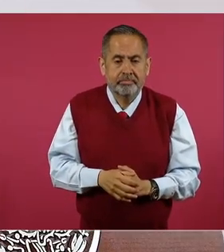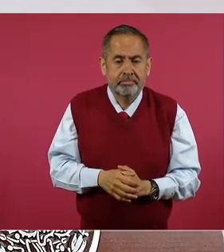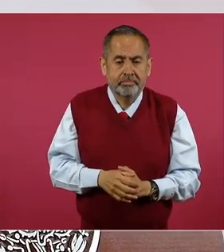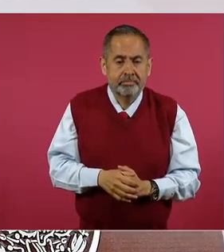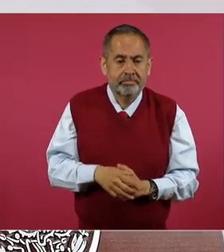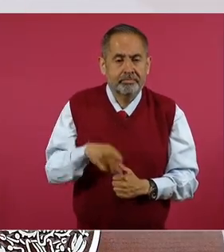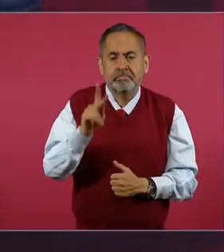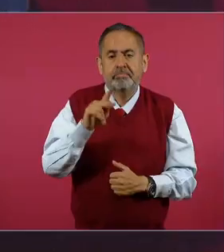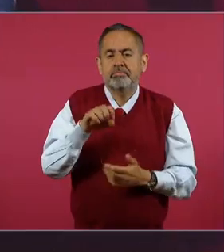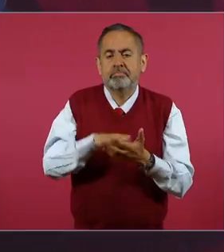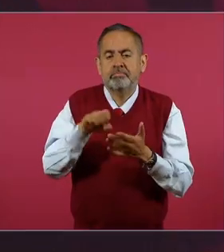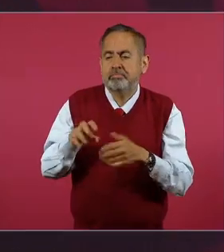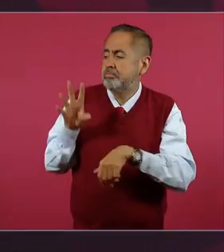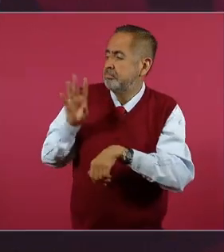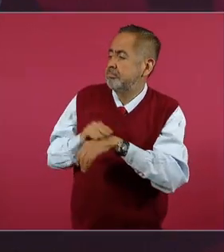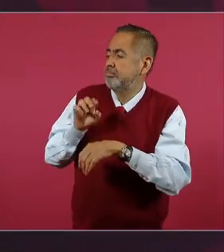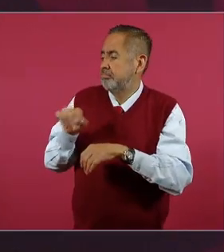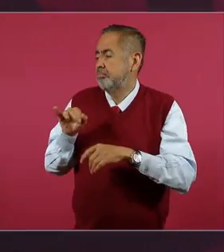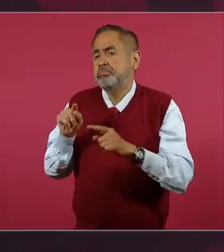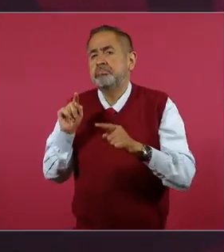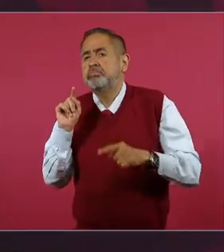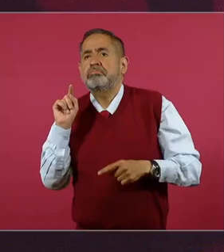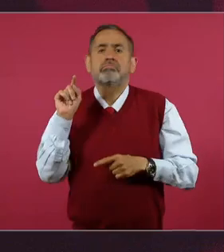Pero sí en